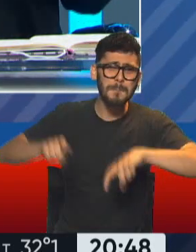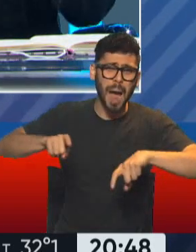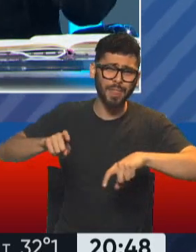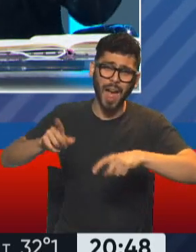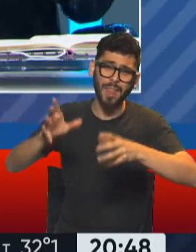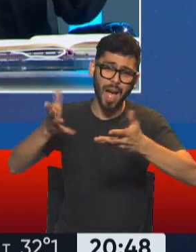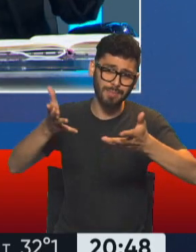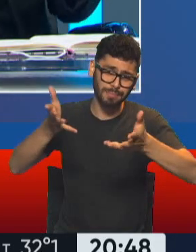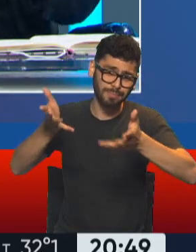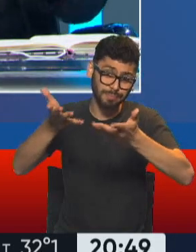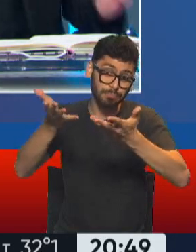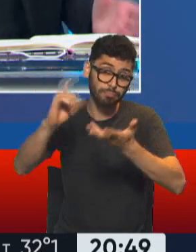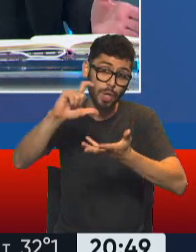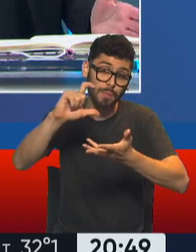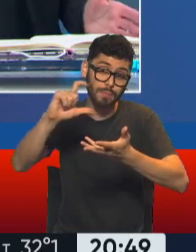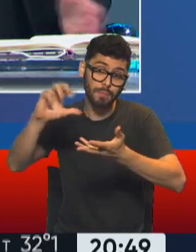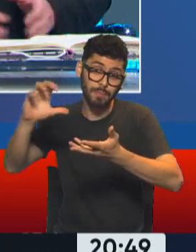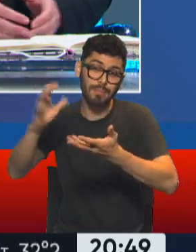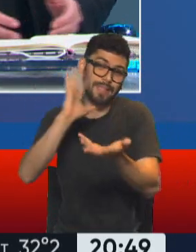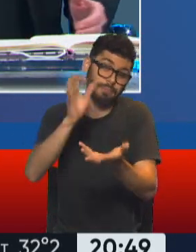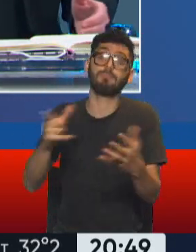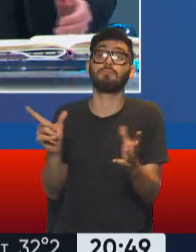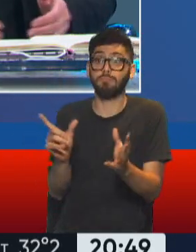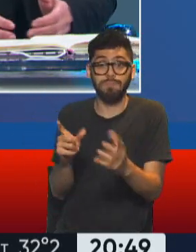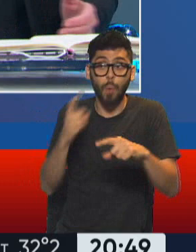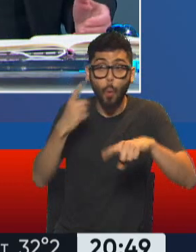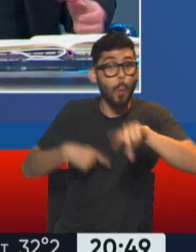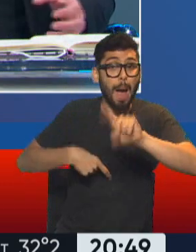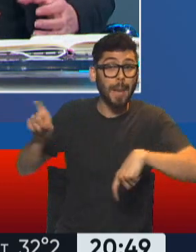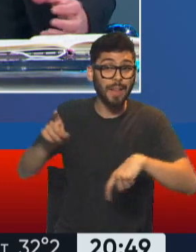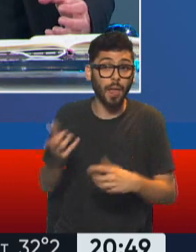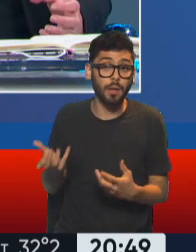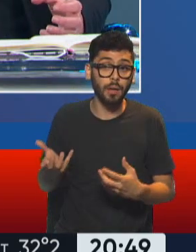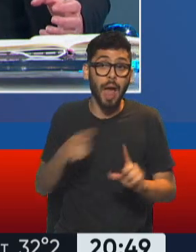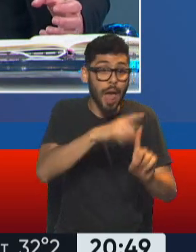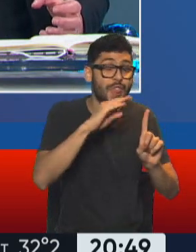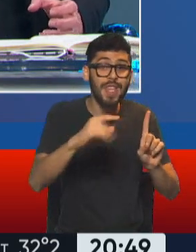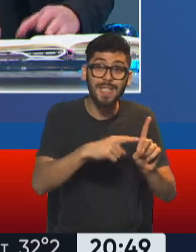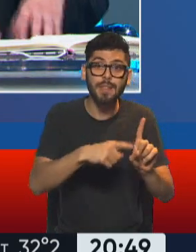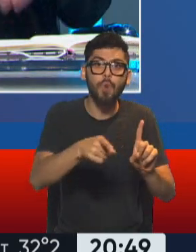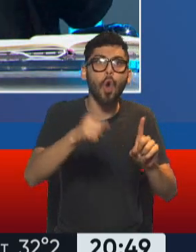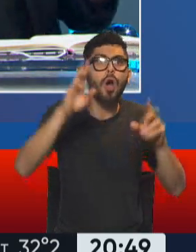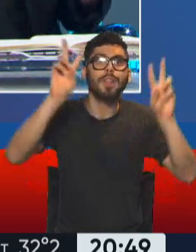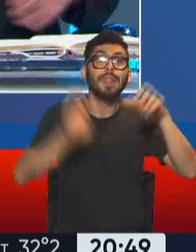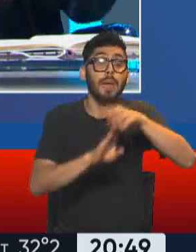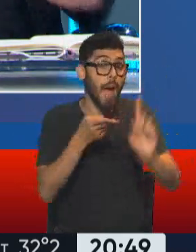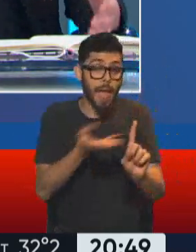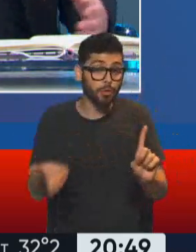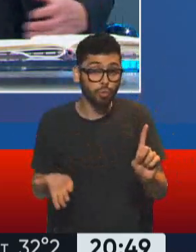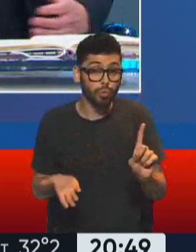se nos deja más o sea entonces digo esa esa es la idea absolutamente central que de alguna manera